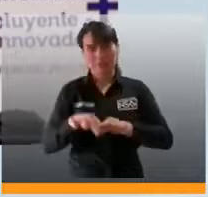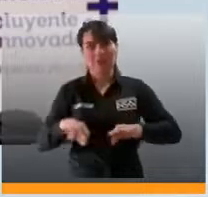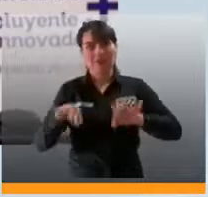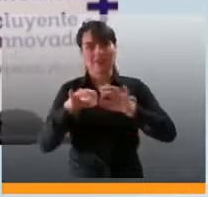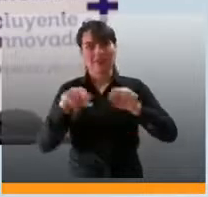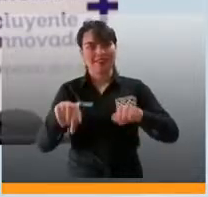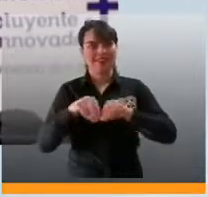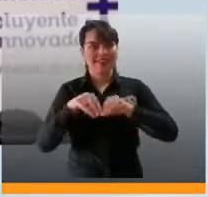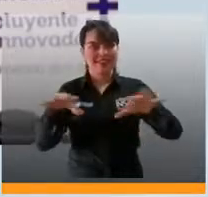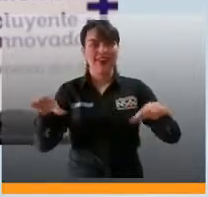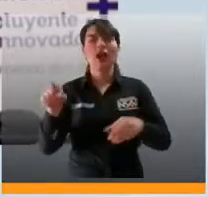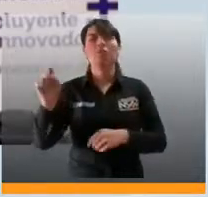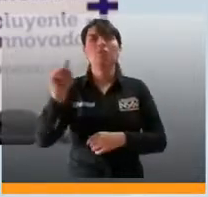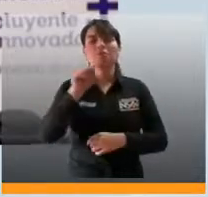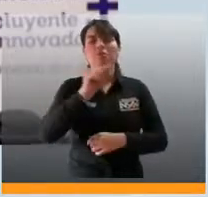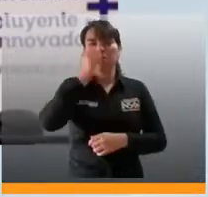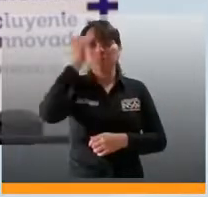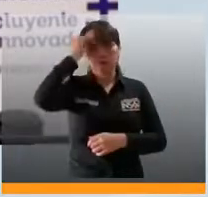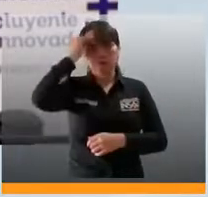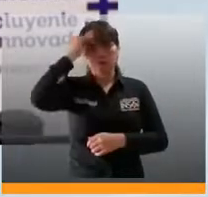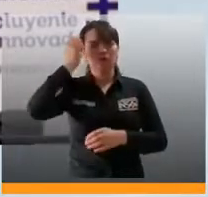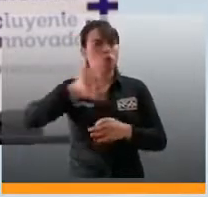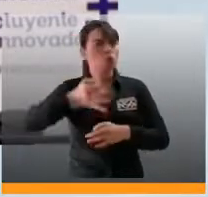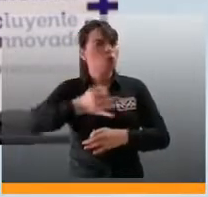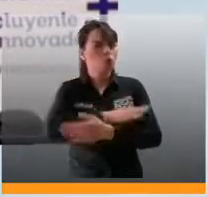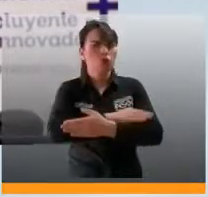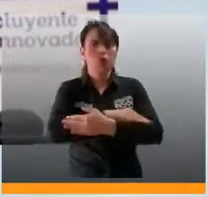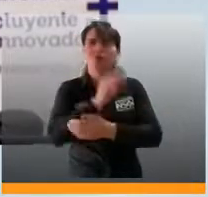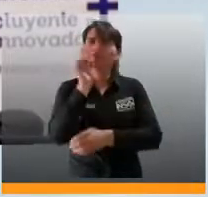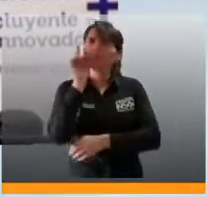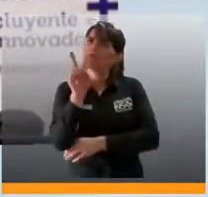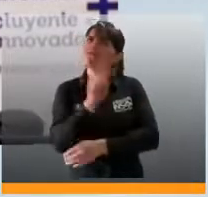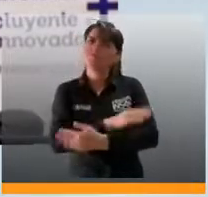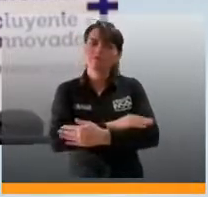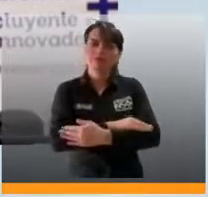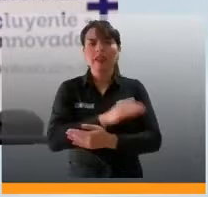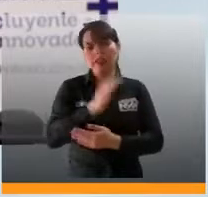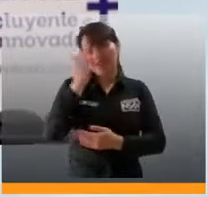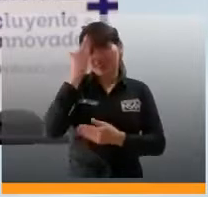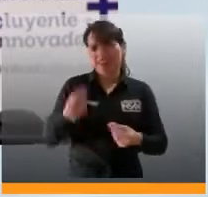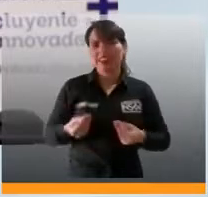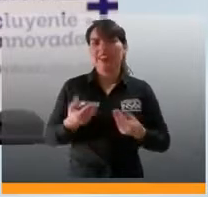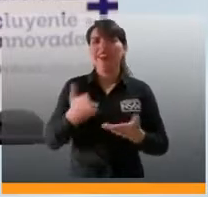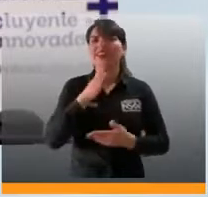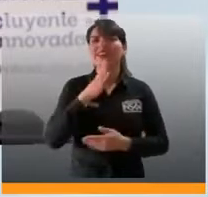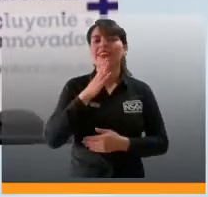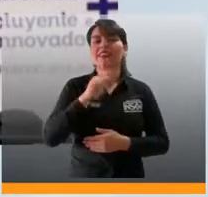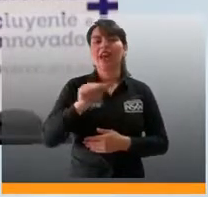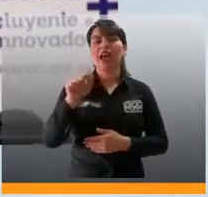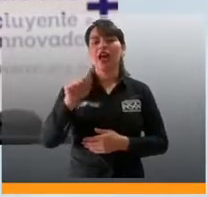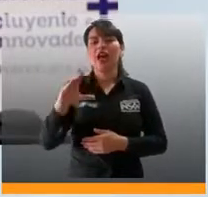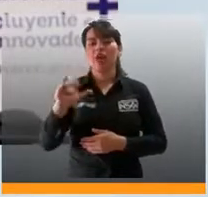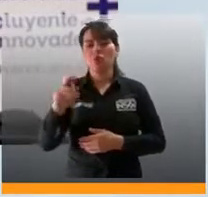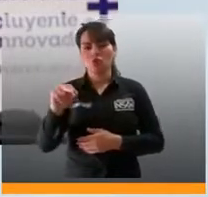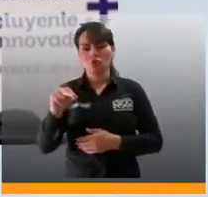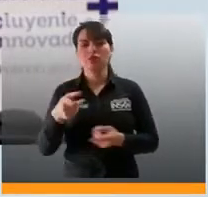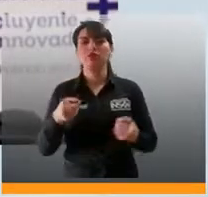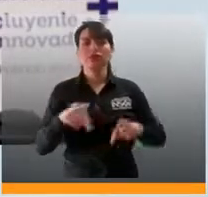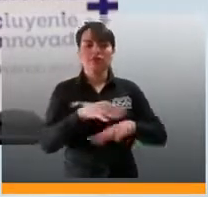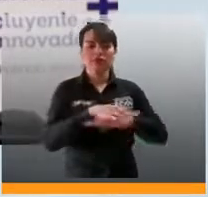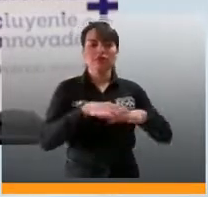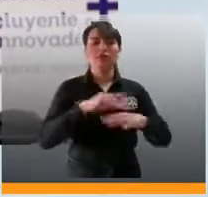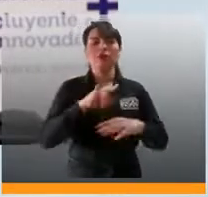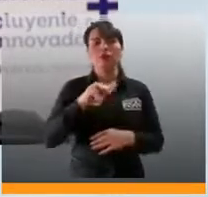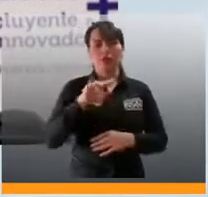profes que no se han perdido ninguna de las inversiones de este valioso espacio propiciado por ASCUN y por la red Reúnete. Bueno, yo